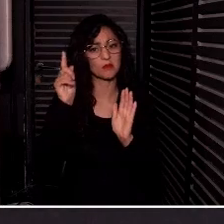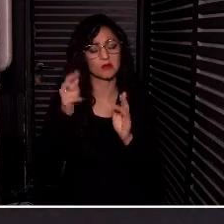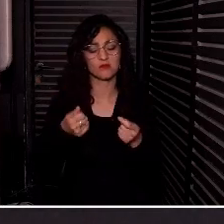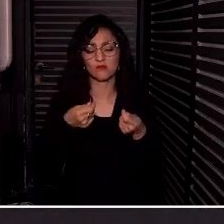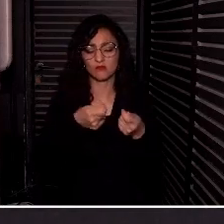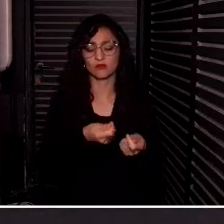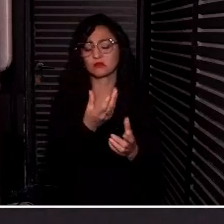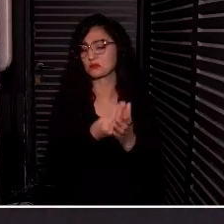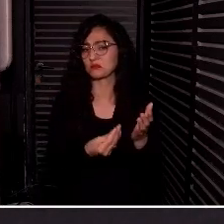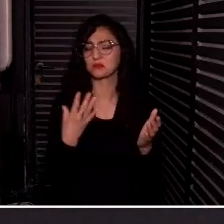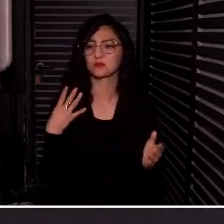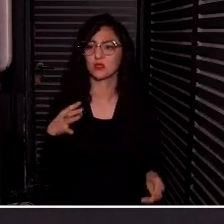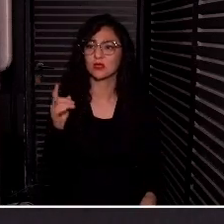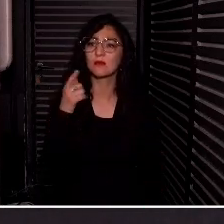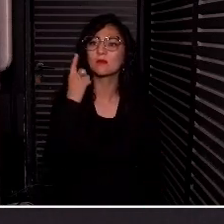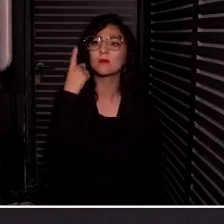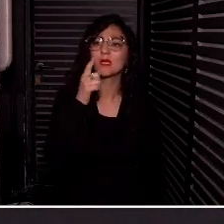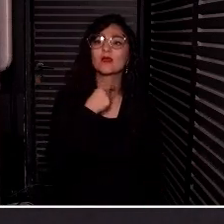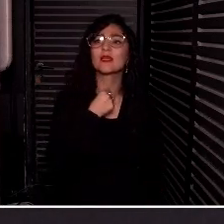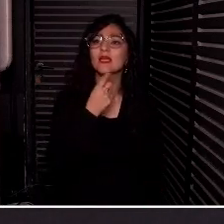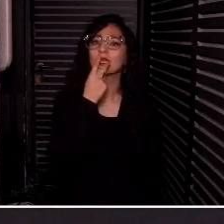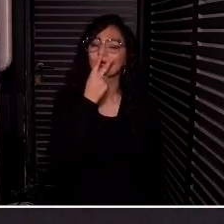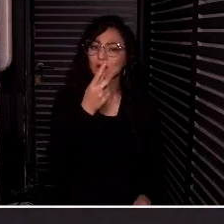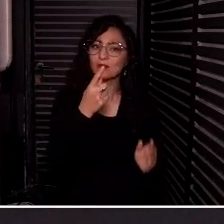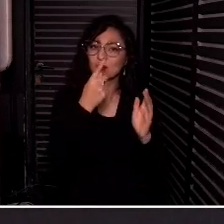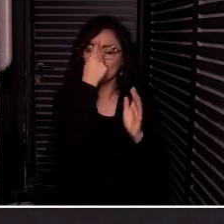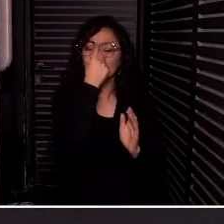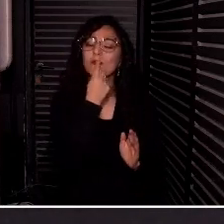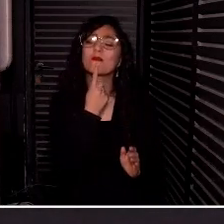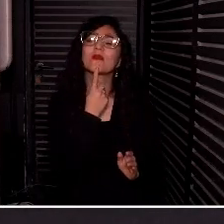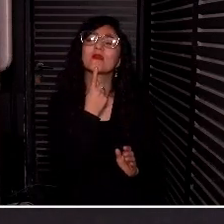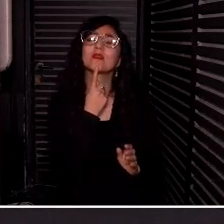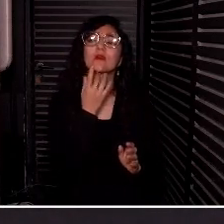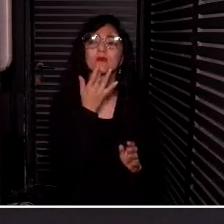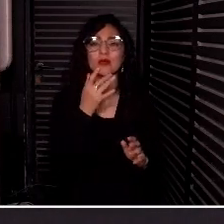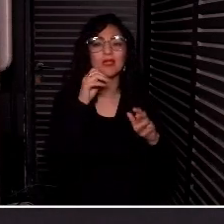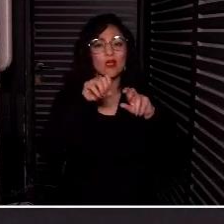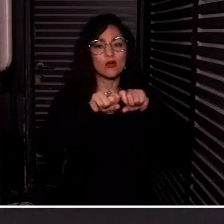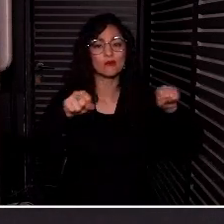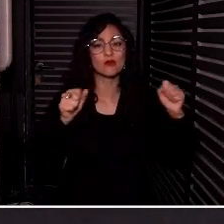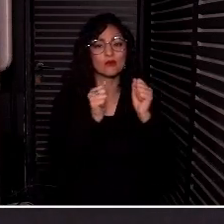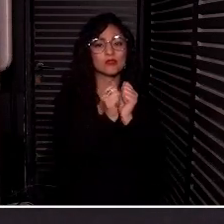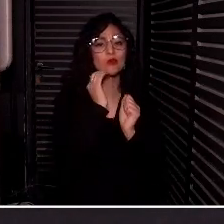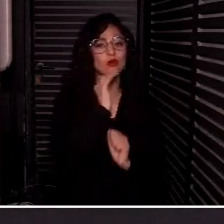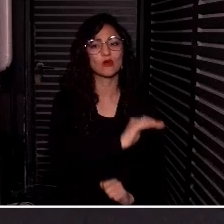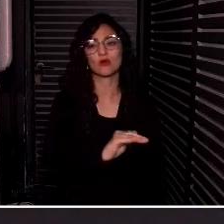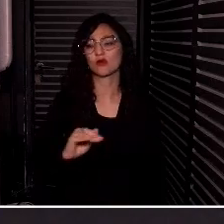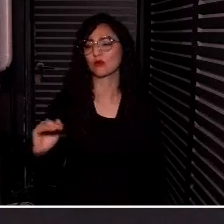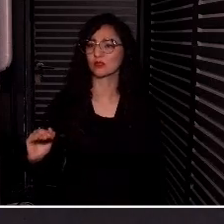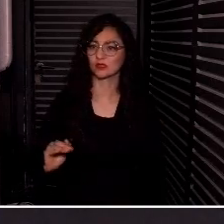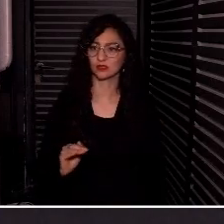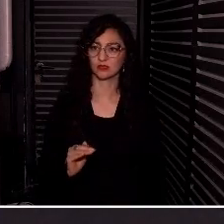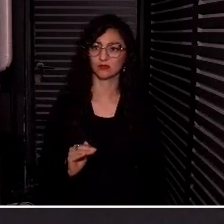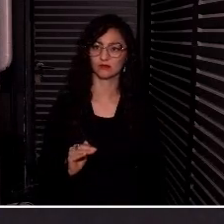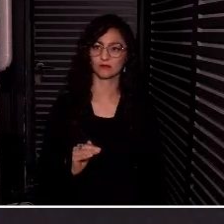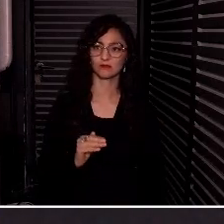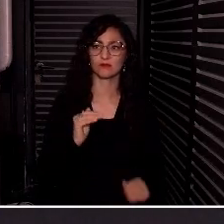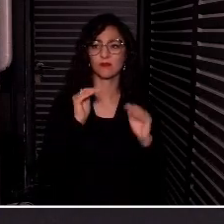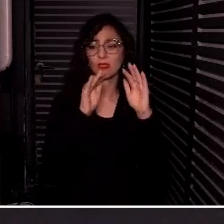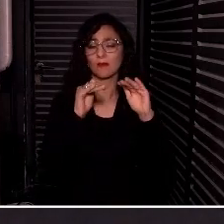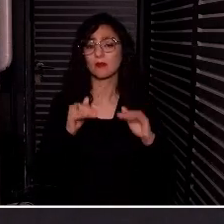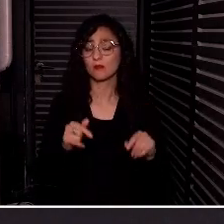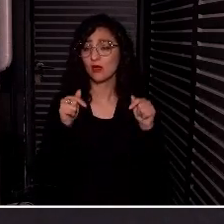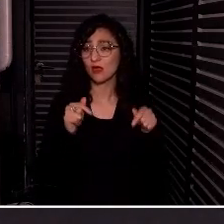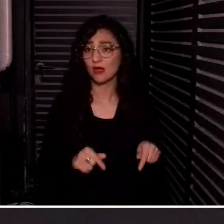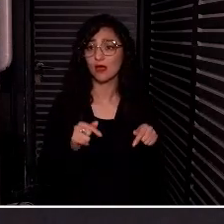ingreso quería que hubiera monito animados porque tenían un compromiso con las infancias Tenían un compromiso así como el caso de acá que se